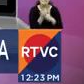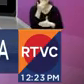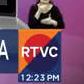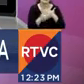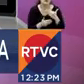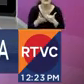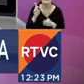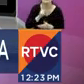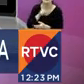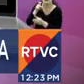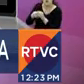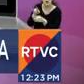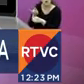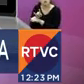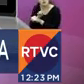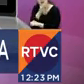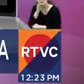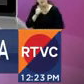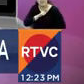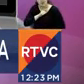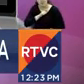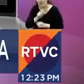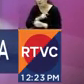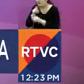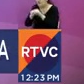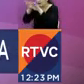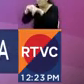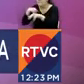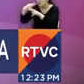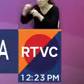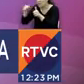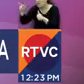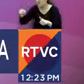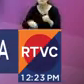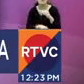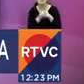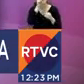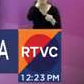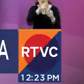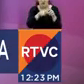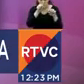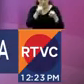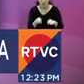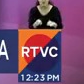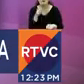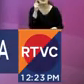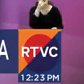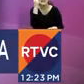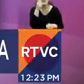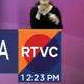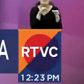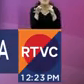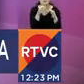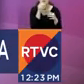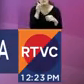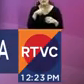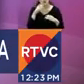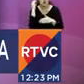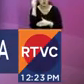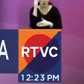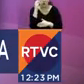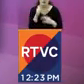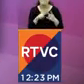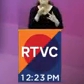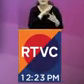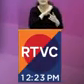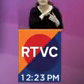debe crear un usuario y contraseña para registrar sus datos en la plataforma. Al ingresar le aparecerán las generalidades y requisitos como ser colombiano, ser